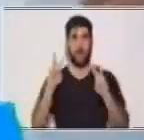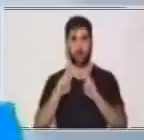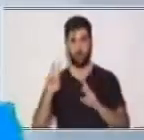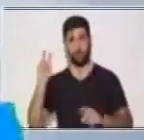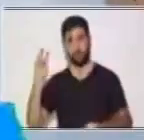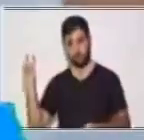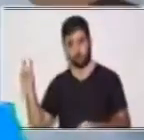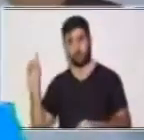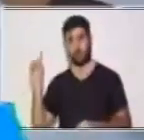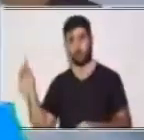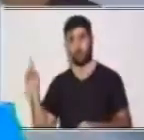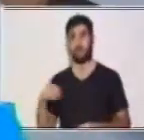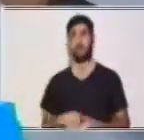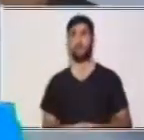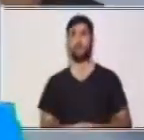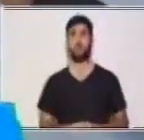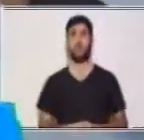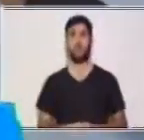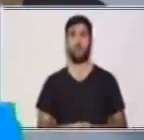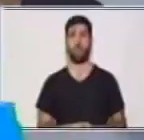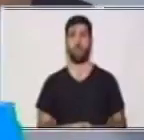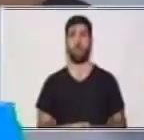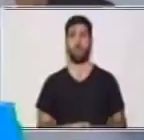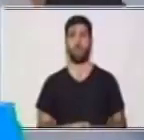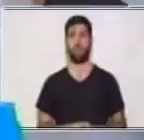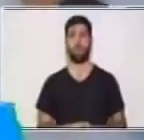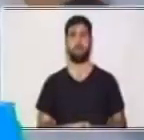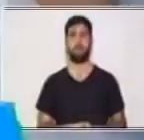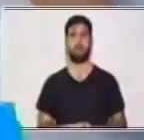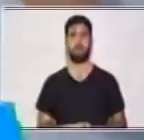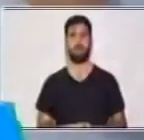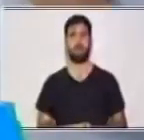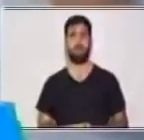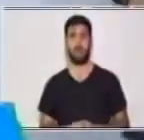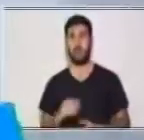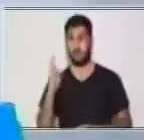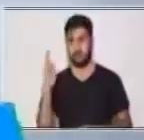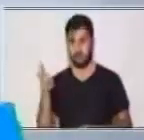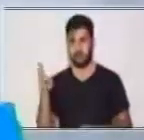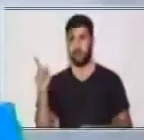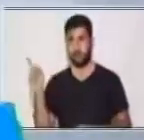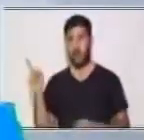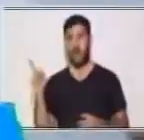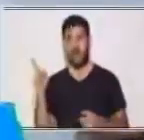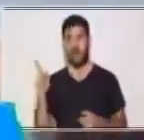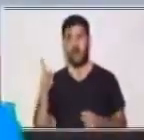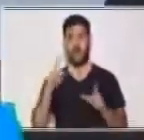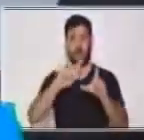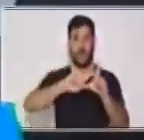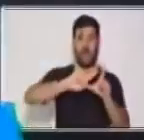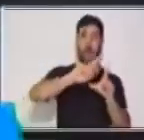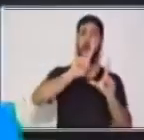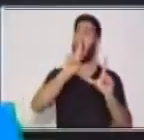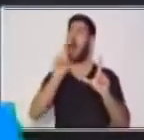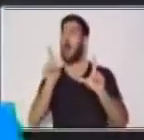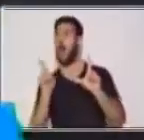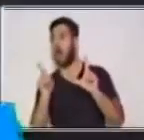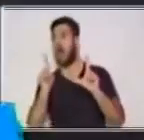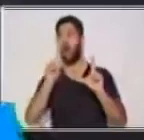resultante acompañado de un ángulo. El ángulo que vamos a